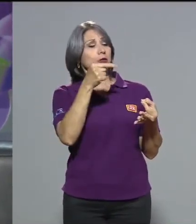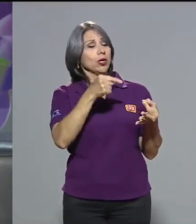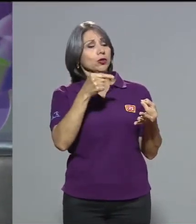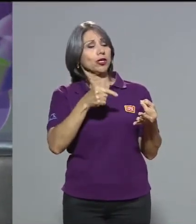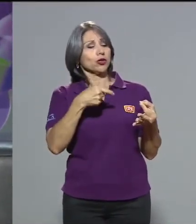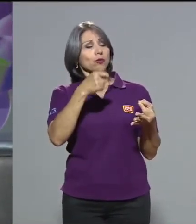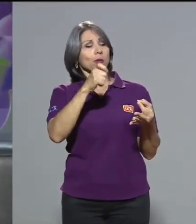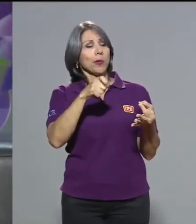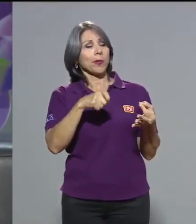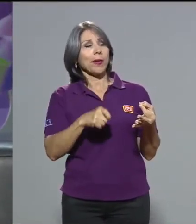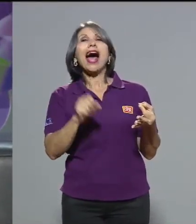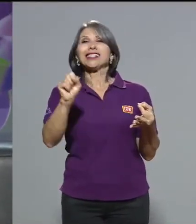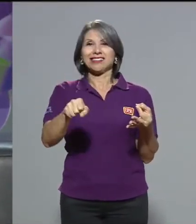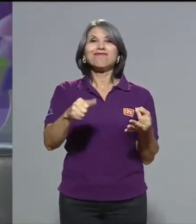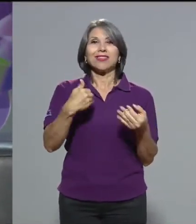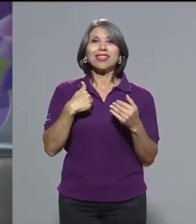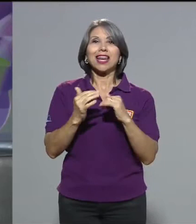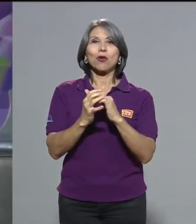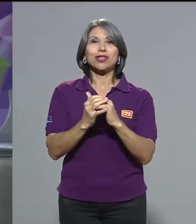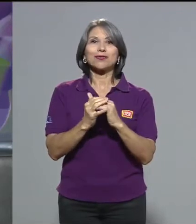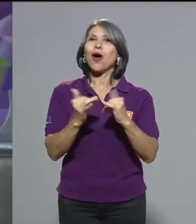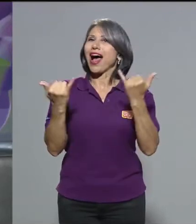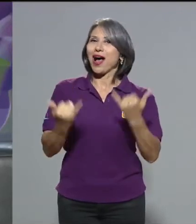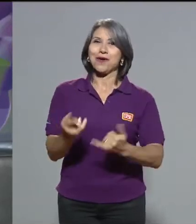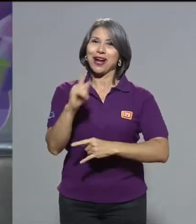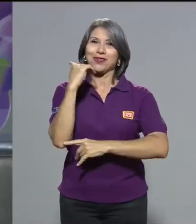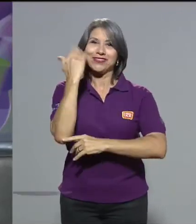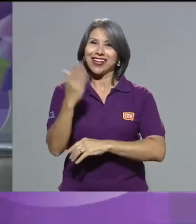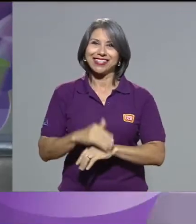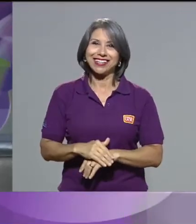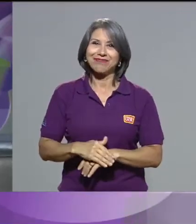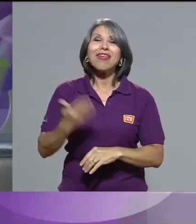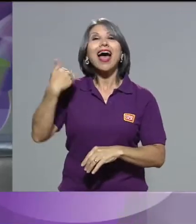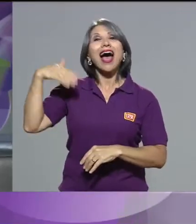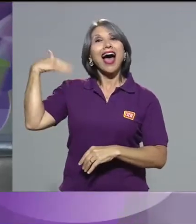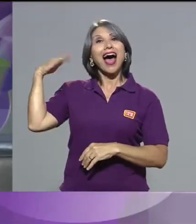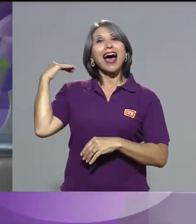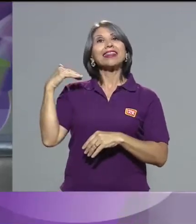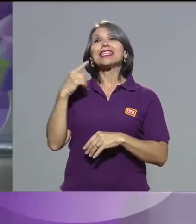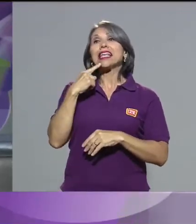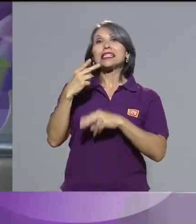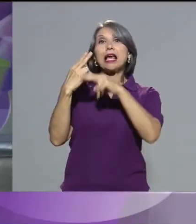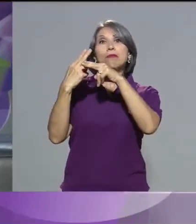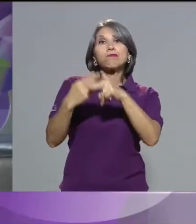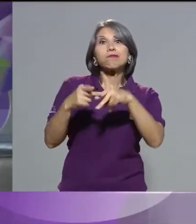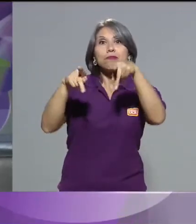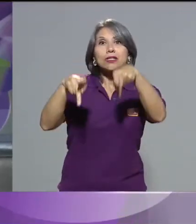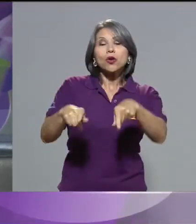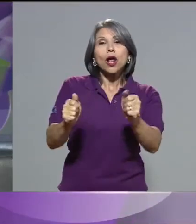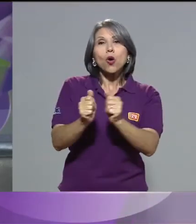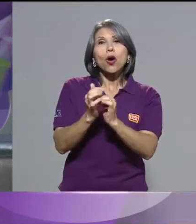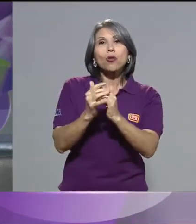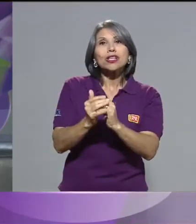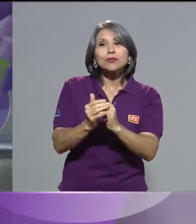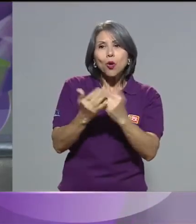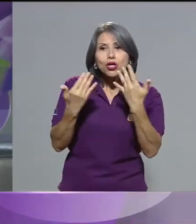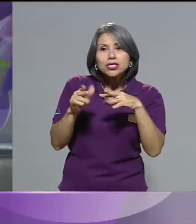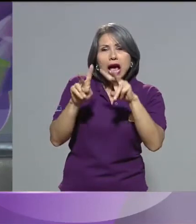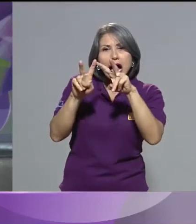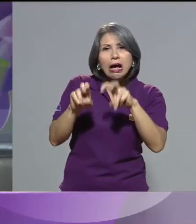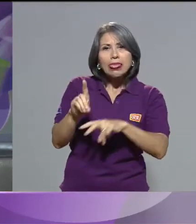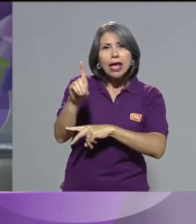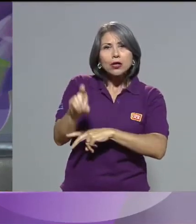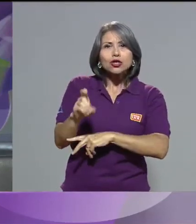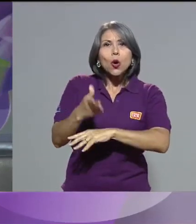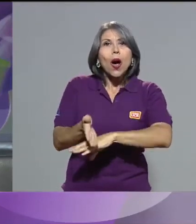autismo. Ahora ya no es tan fácil. Antes se decía que se diagnosticaba una persona con autismo antes de los 3 años. Ahora